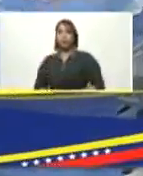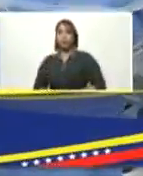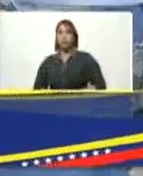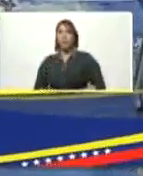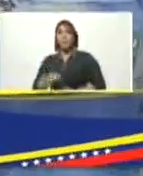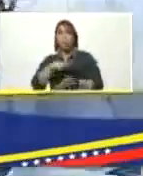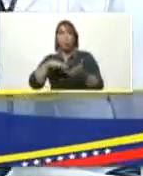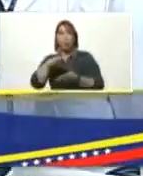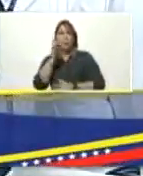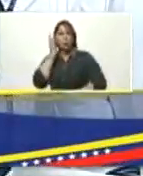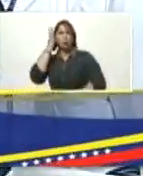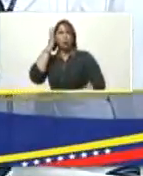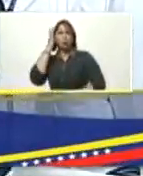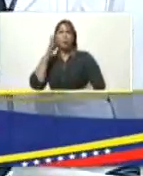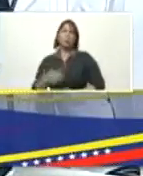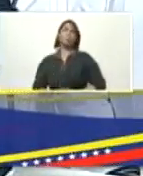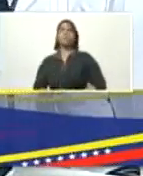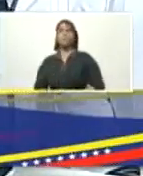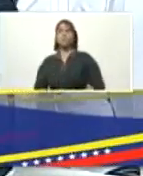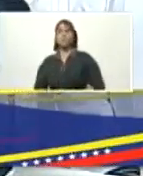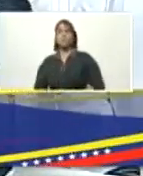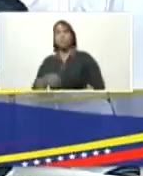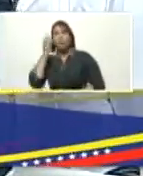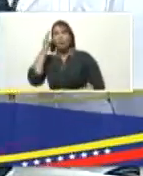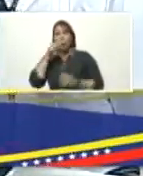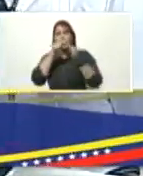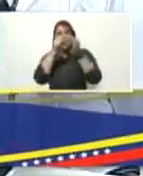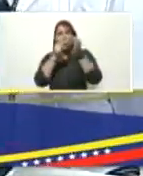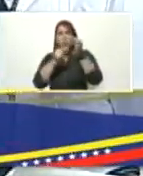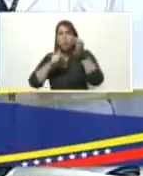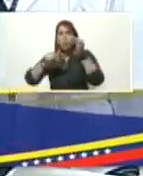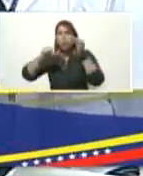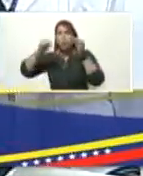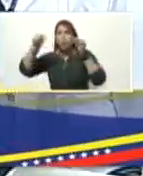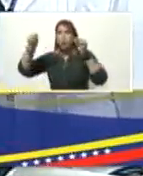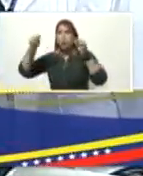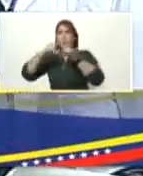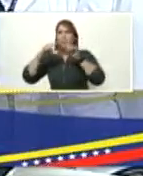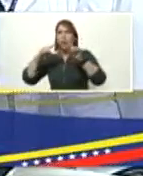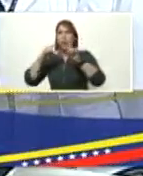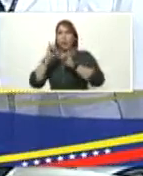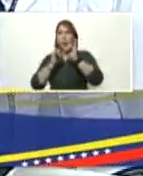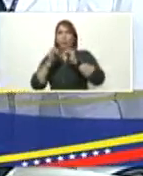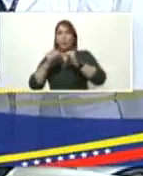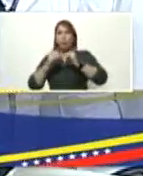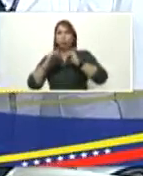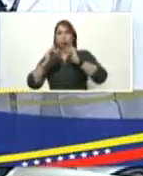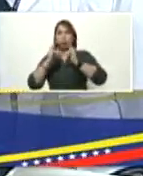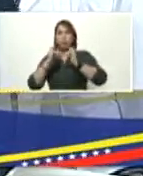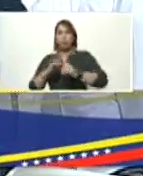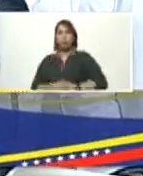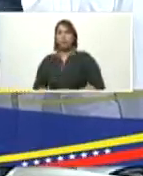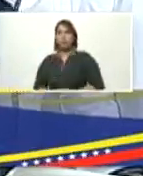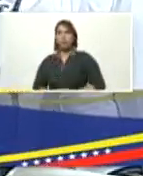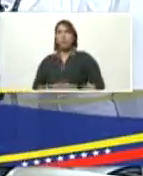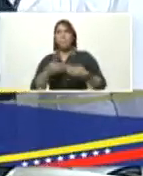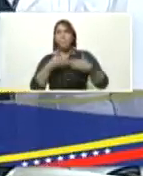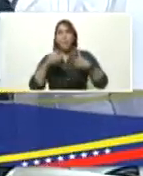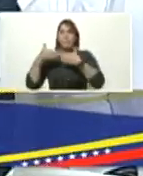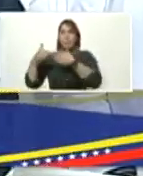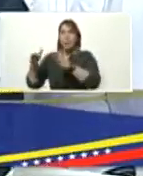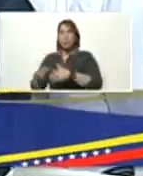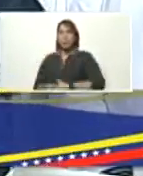inventiva, y se han inventado lo que son unos filtros, un sistema de filtros para incubadoras neonatales, para así